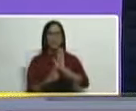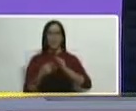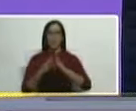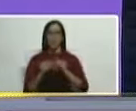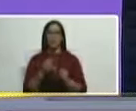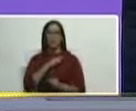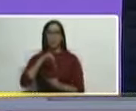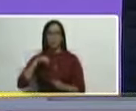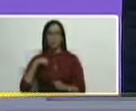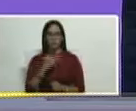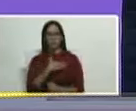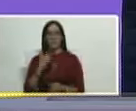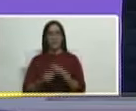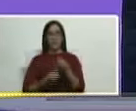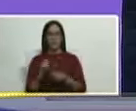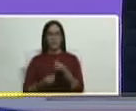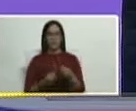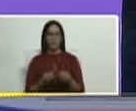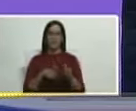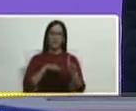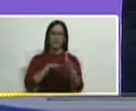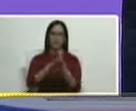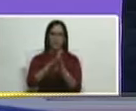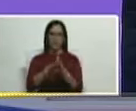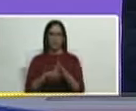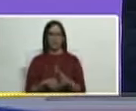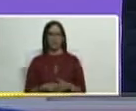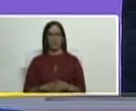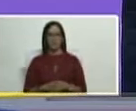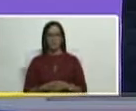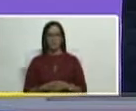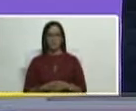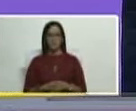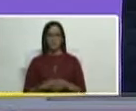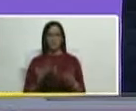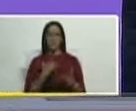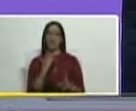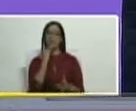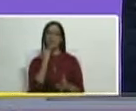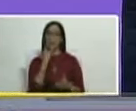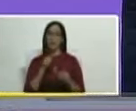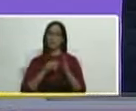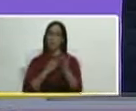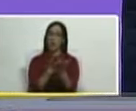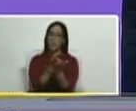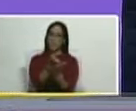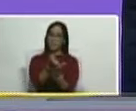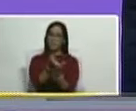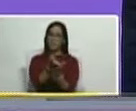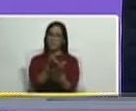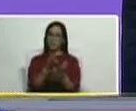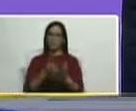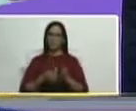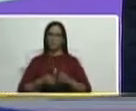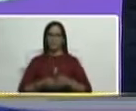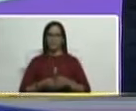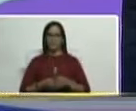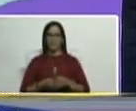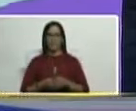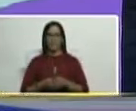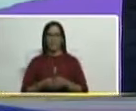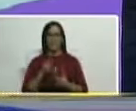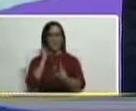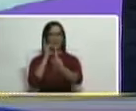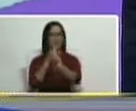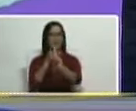nosotros queremos ser hacia adante la valentía la perseverancia el reto